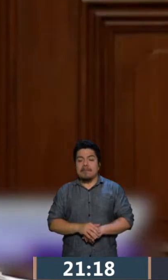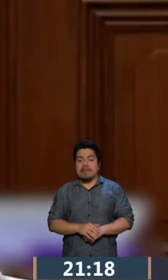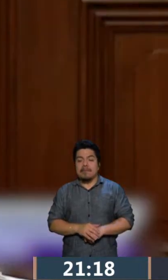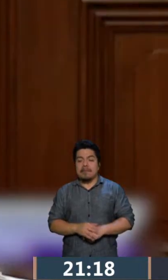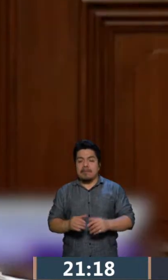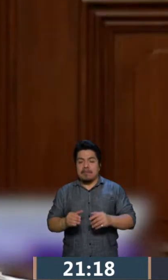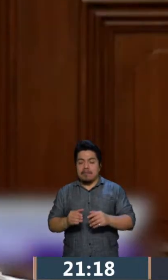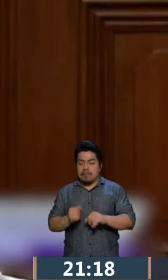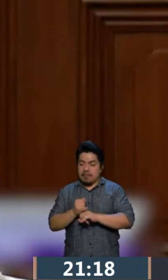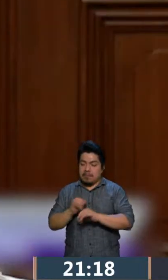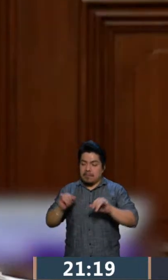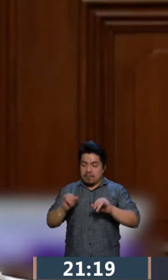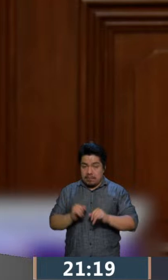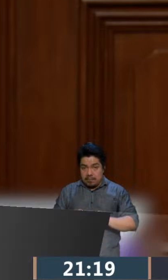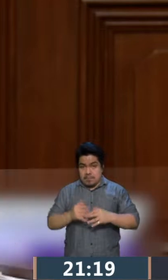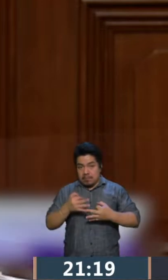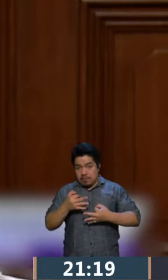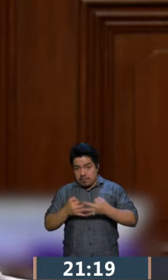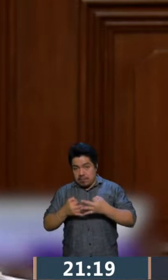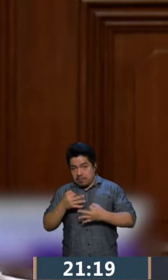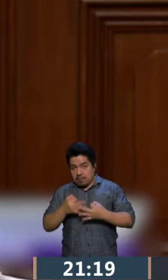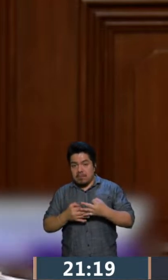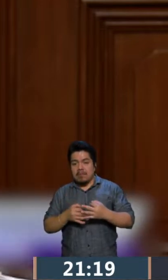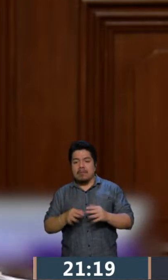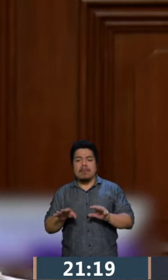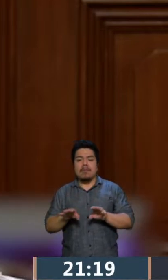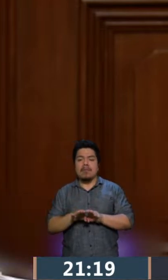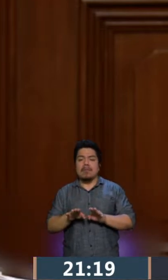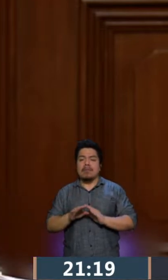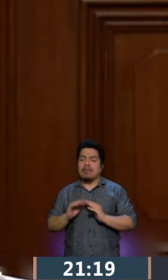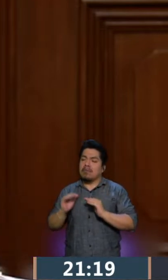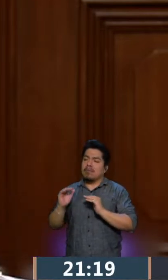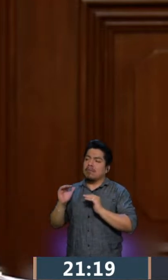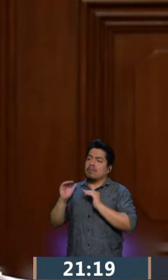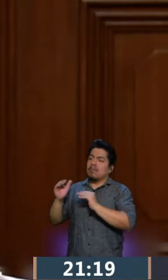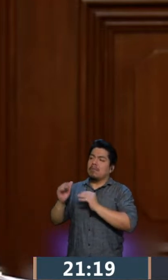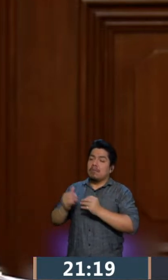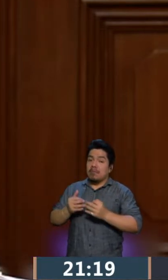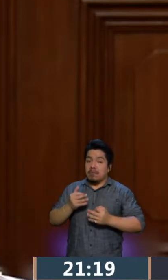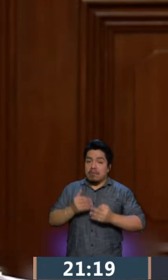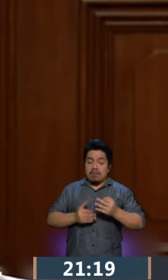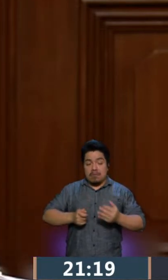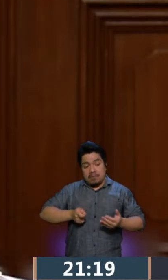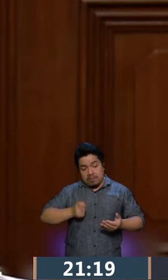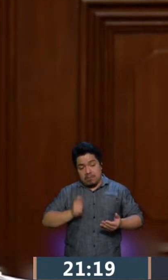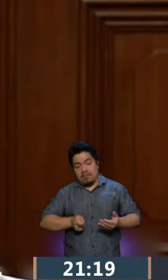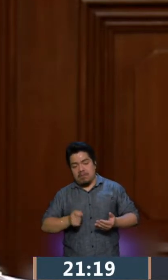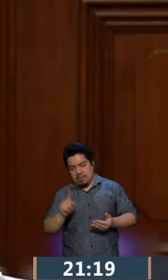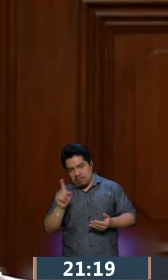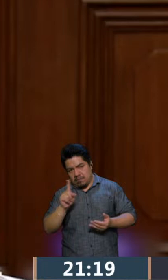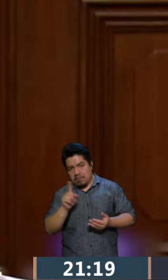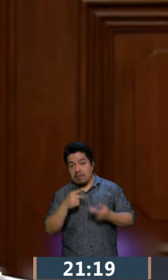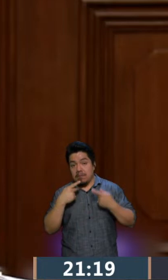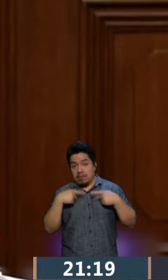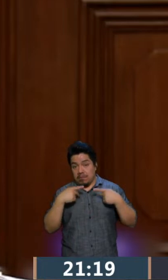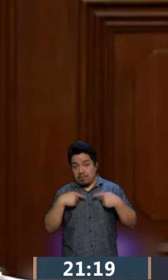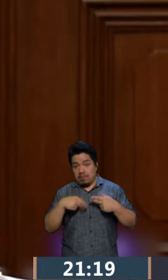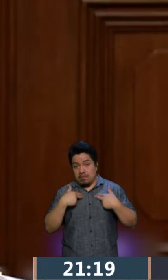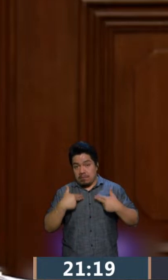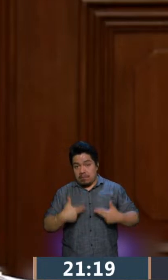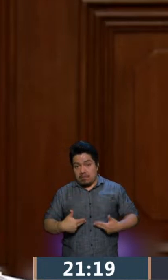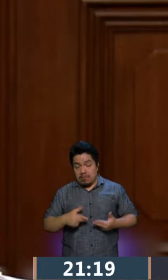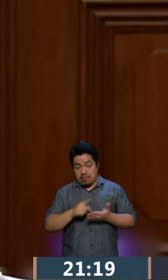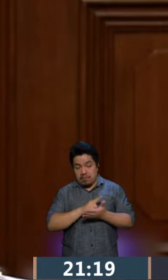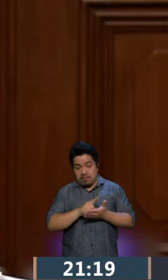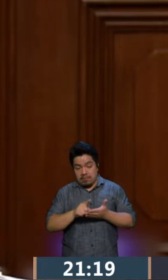La independencia judicial no es un privilegio de los jueces, es un derecho humano de